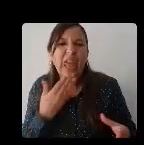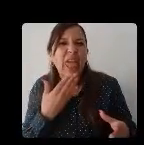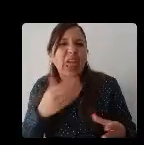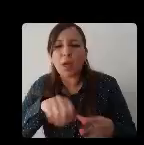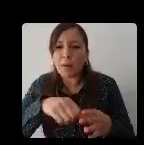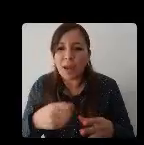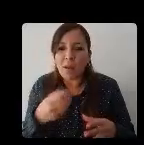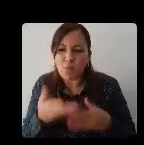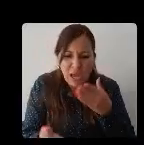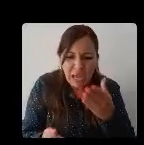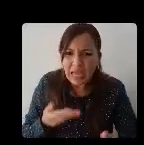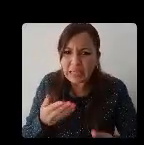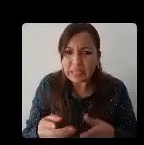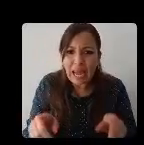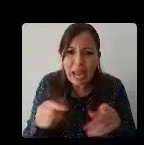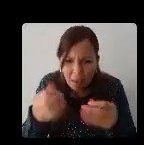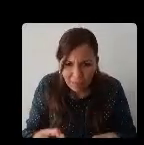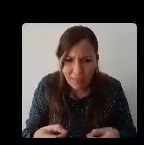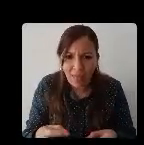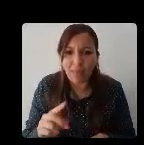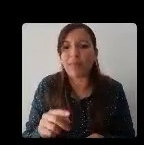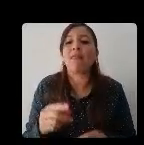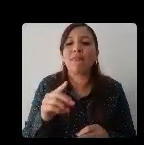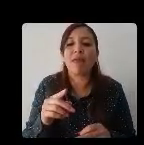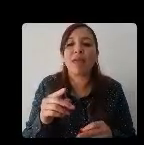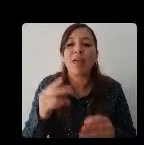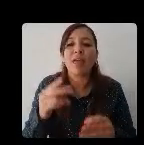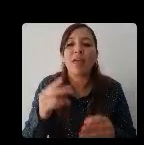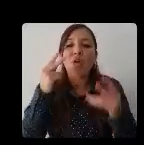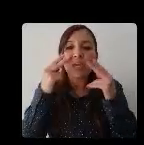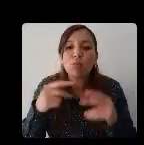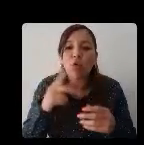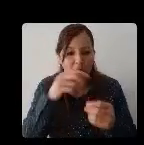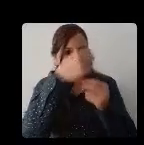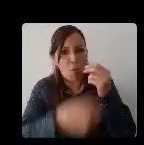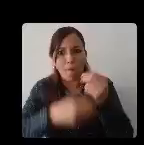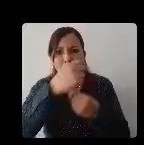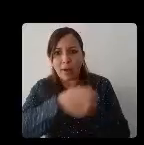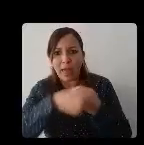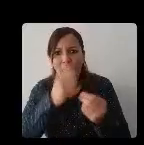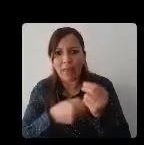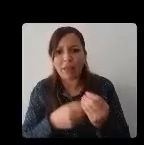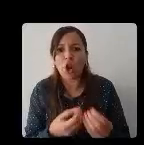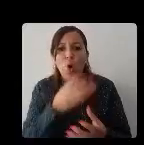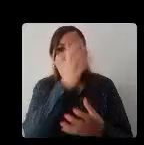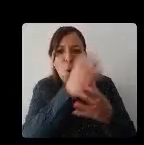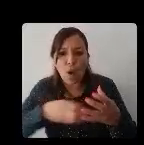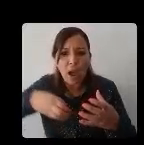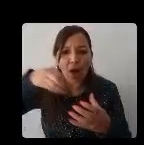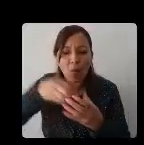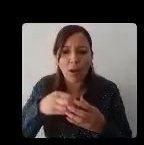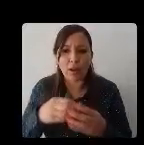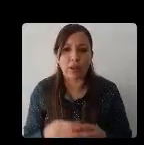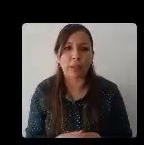un plátano, una caiba, un producto que hacemos, ¿no? Que cultivamos, como el maní, el frijol,